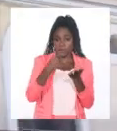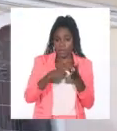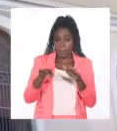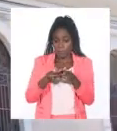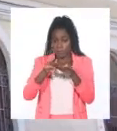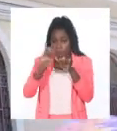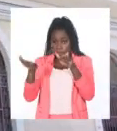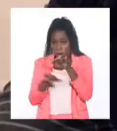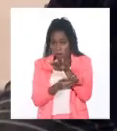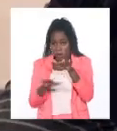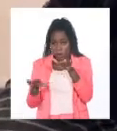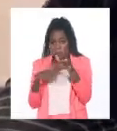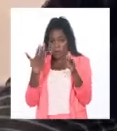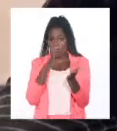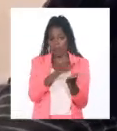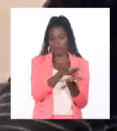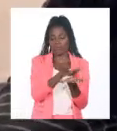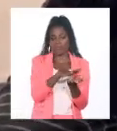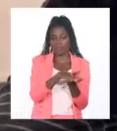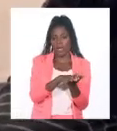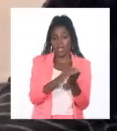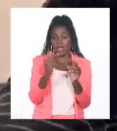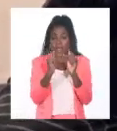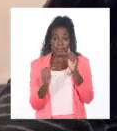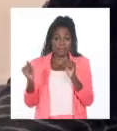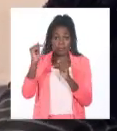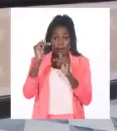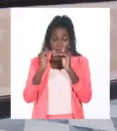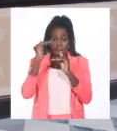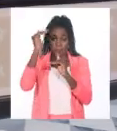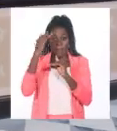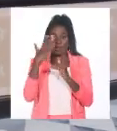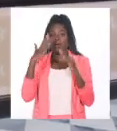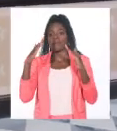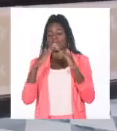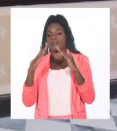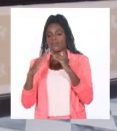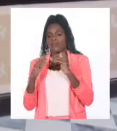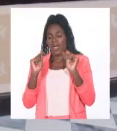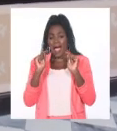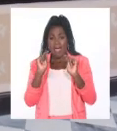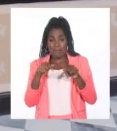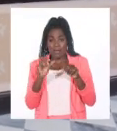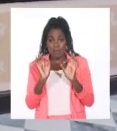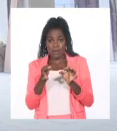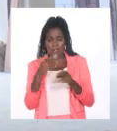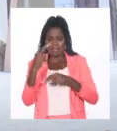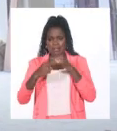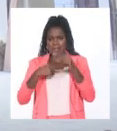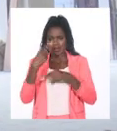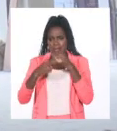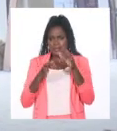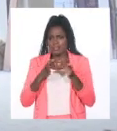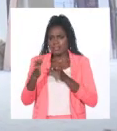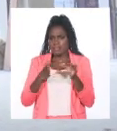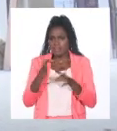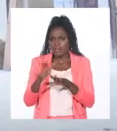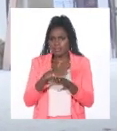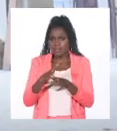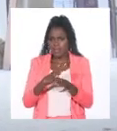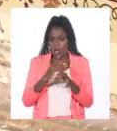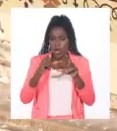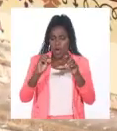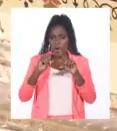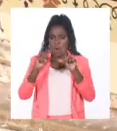está destinado para almacenes y la planta principal para viviendas, donde también se hicieron funciones de oficina. Es